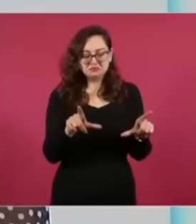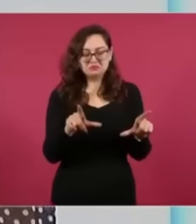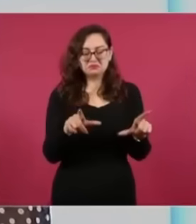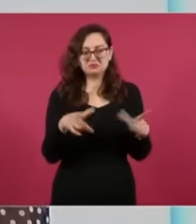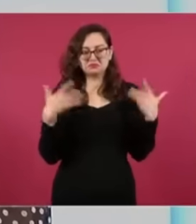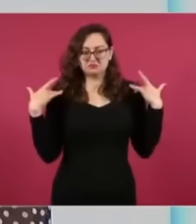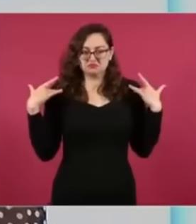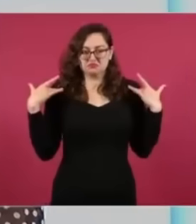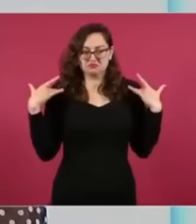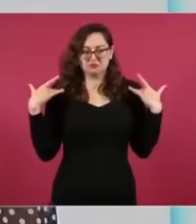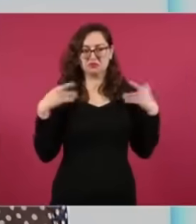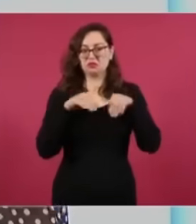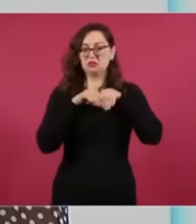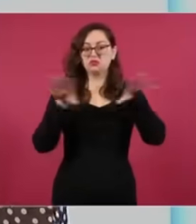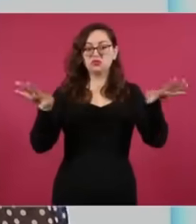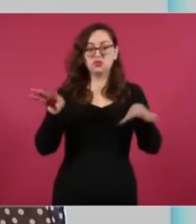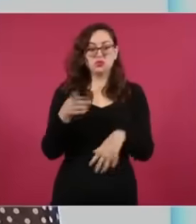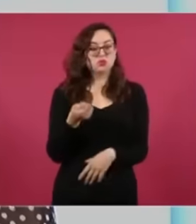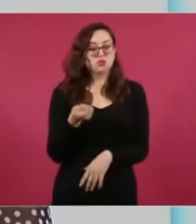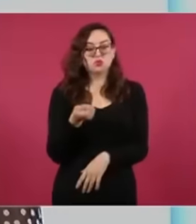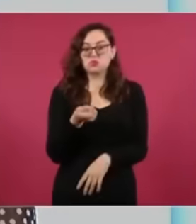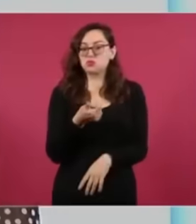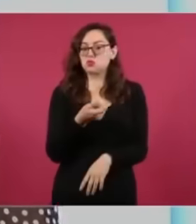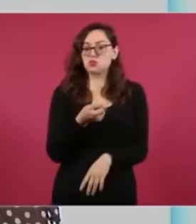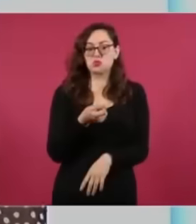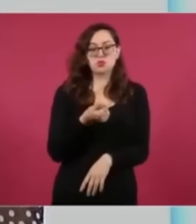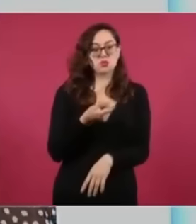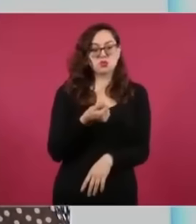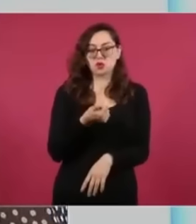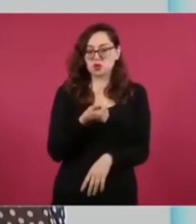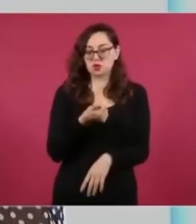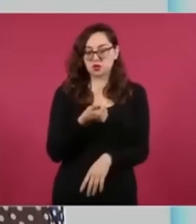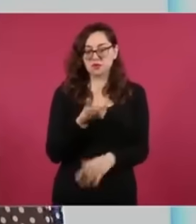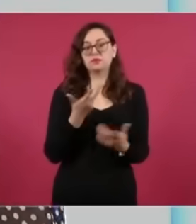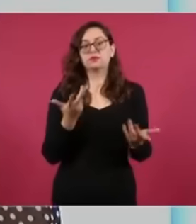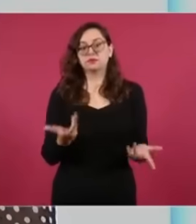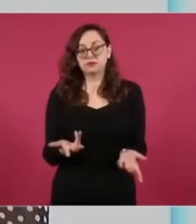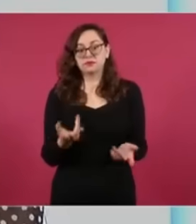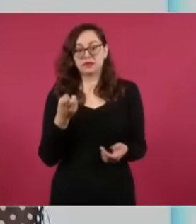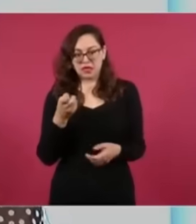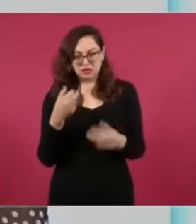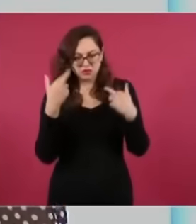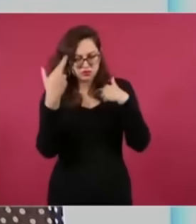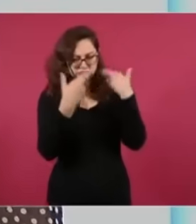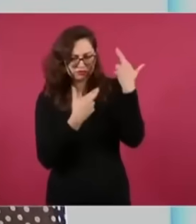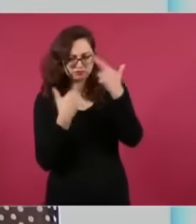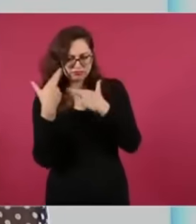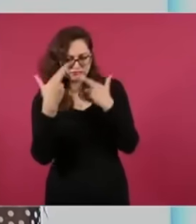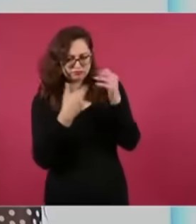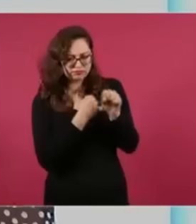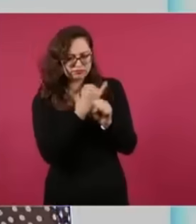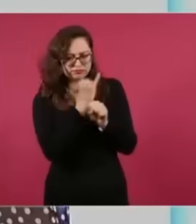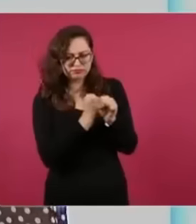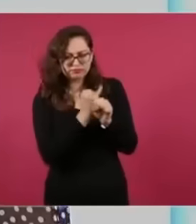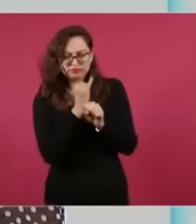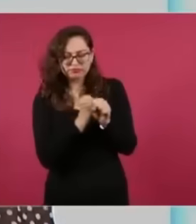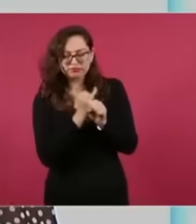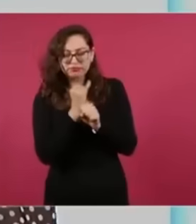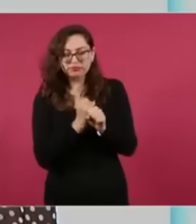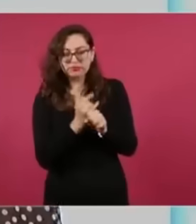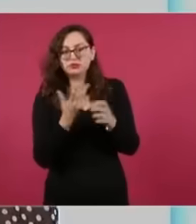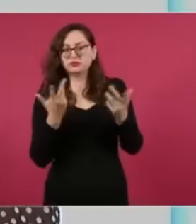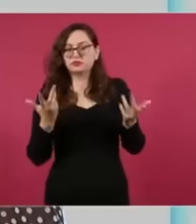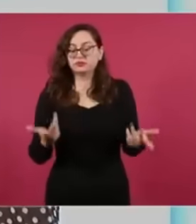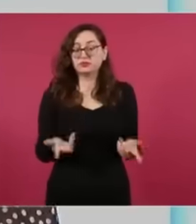lo afirman los expertos. Así funciona con la campaña narcopresidente. Por un lado, se está discutiendo